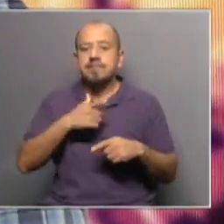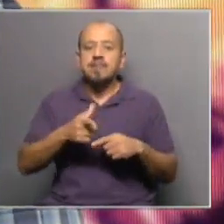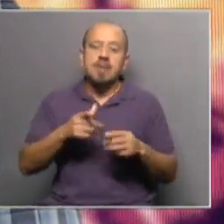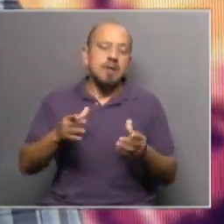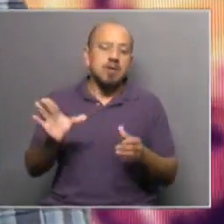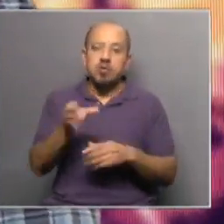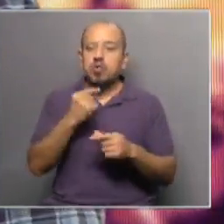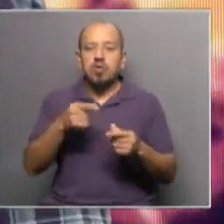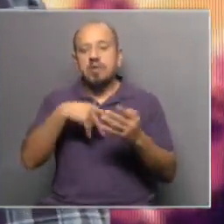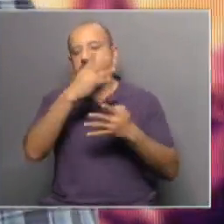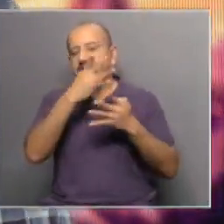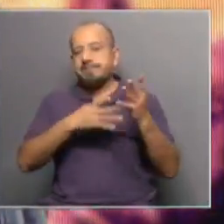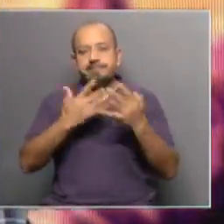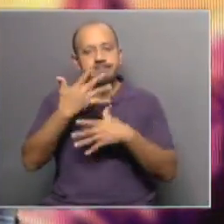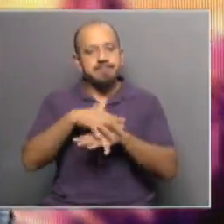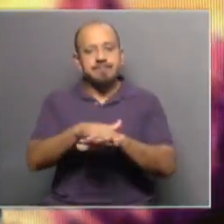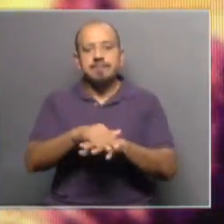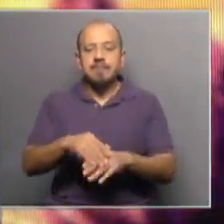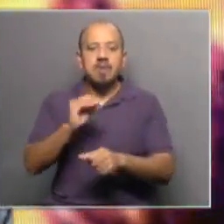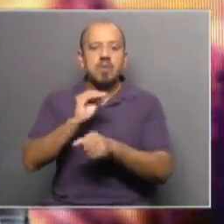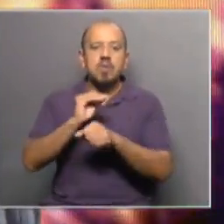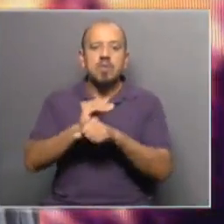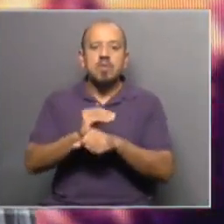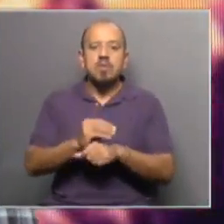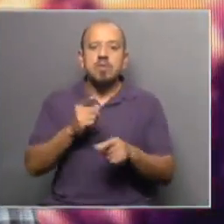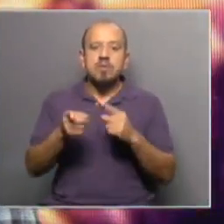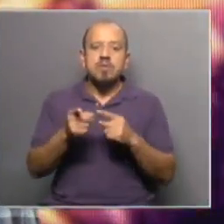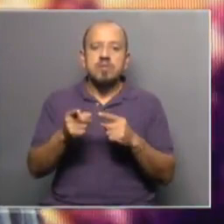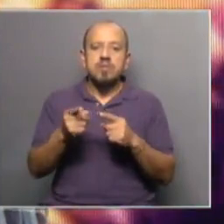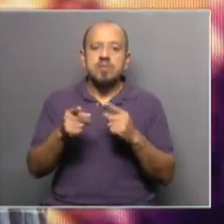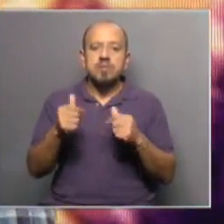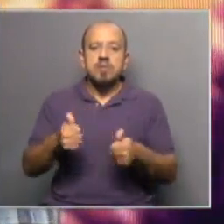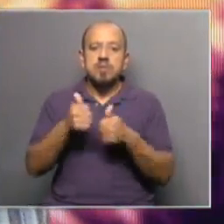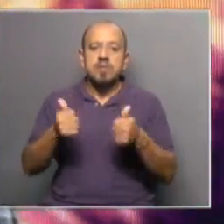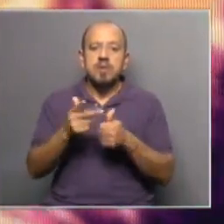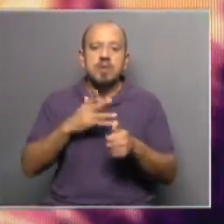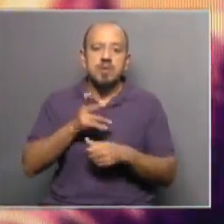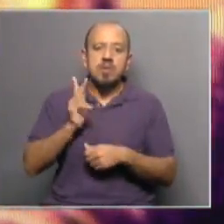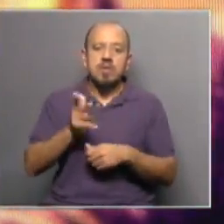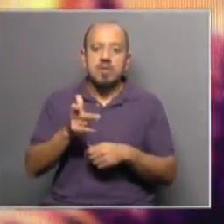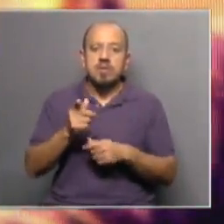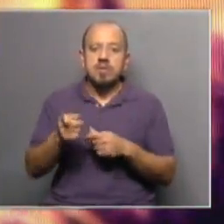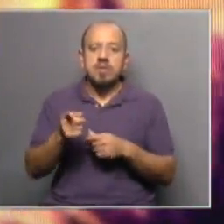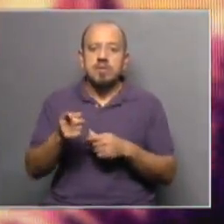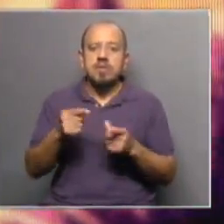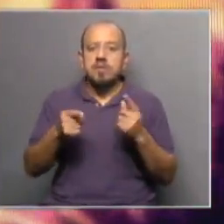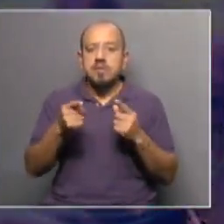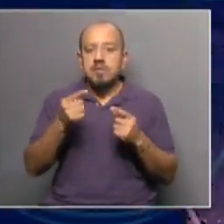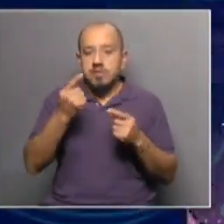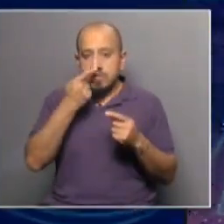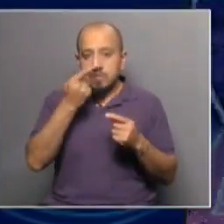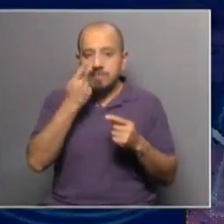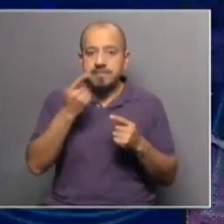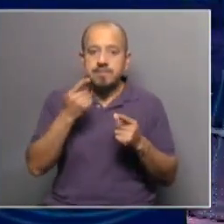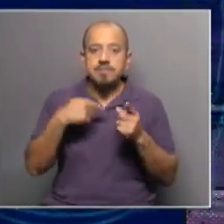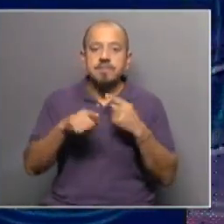todo está, el deporte como fenómeno cultural central, ¿no? Dentro de la actividad humana y es re interesante los